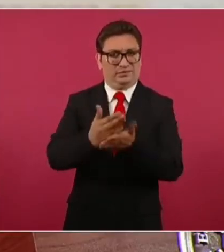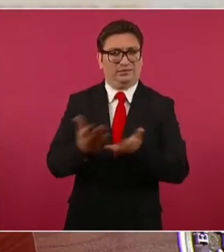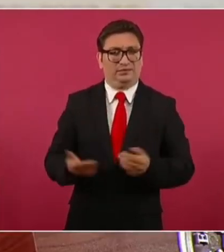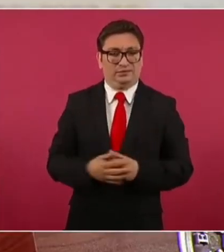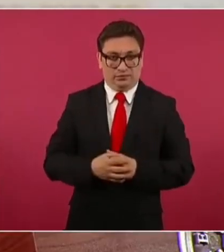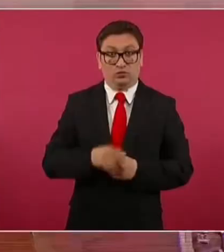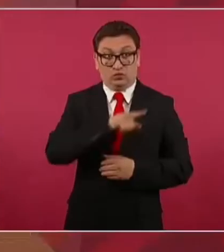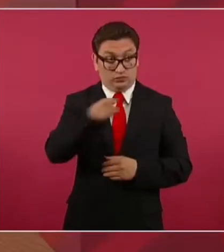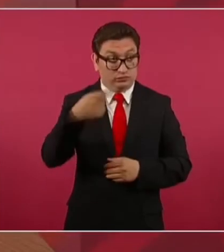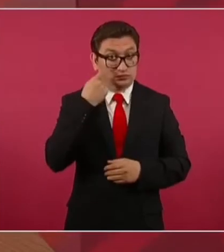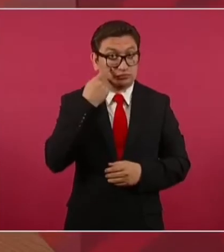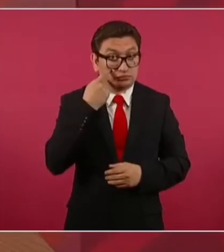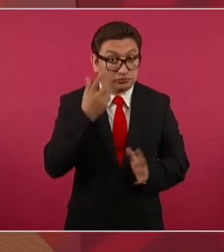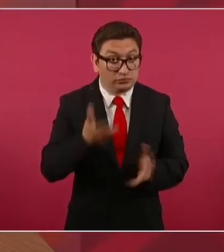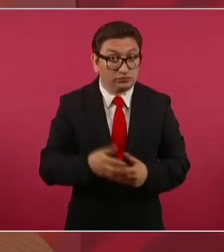¿O lo han visto ustedes?